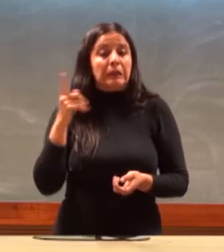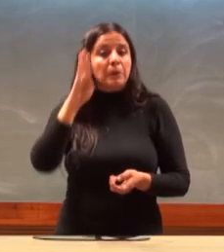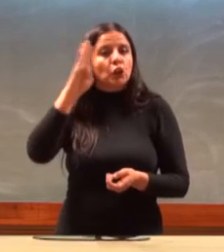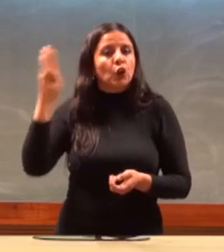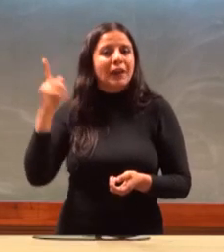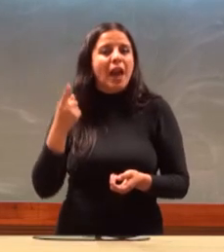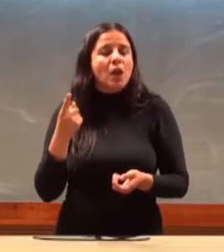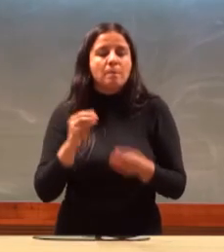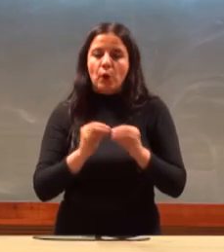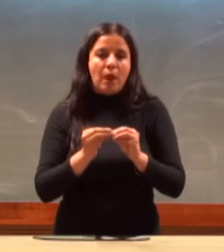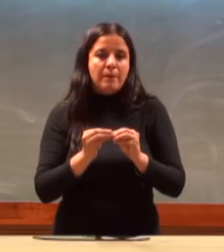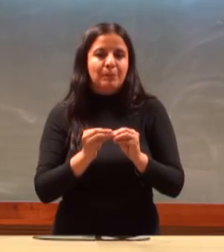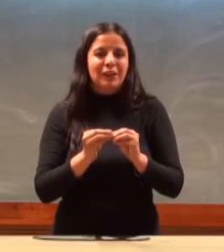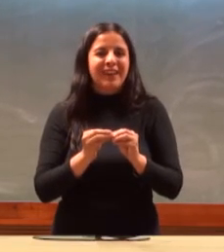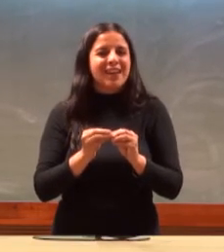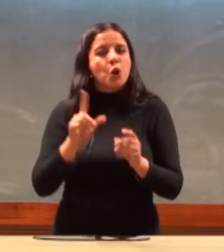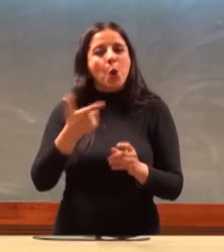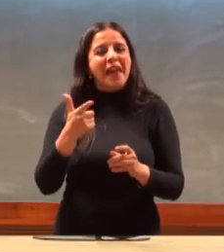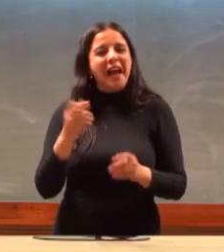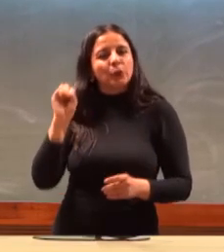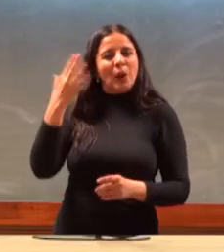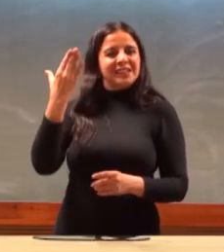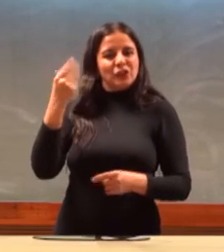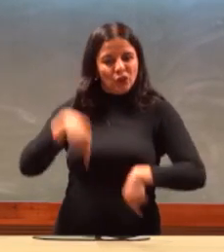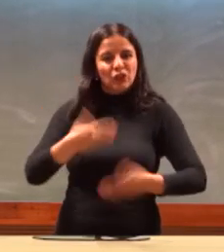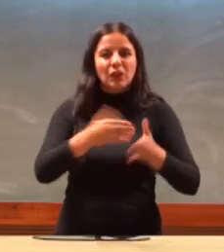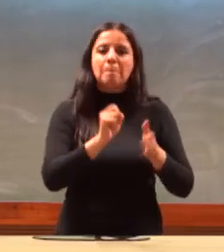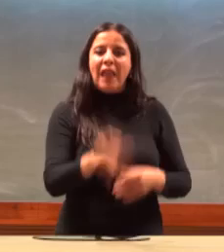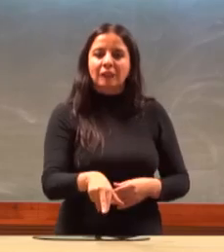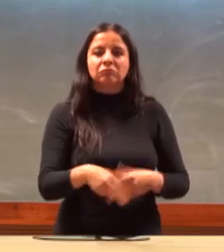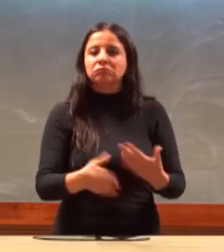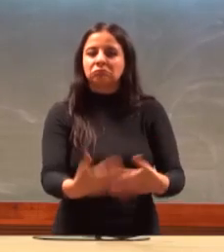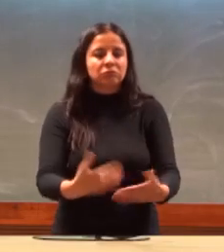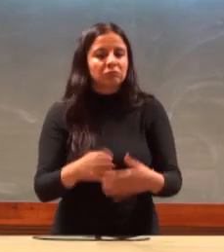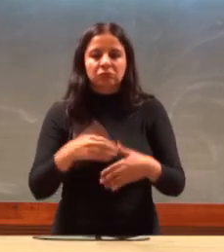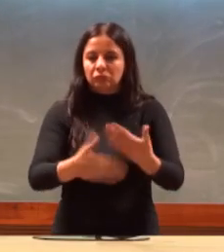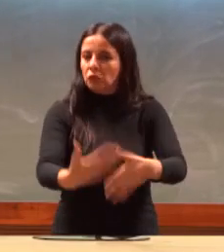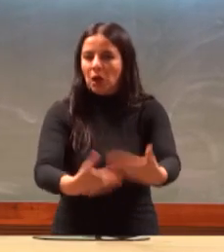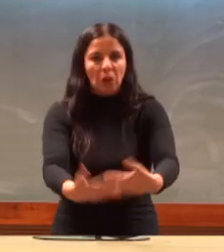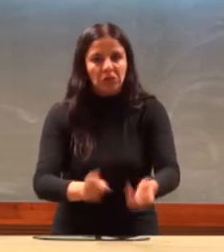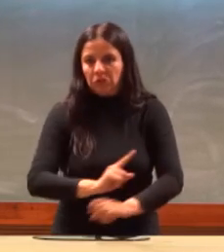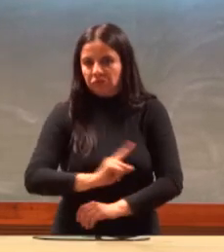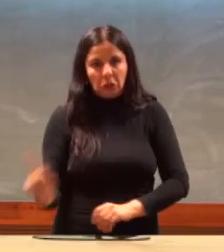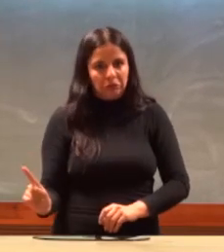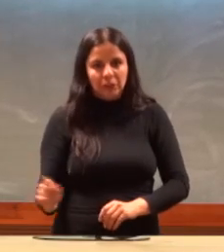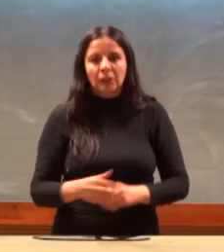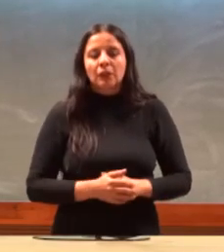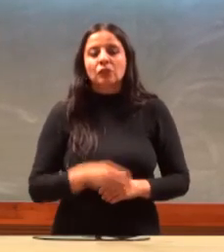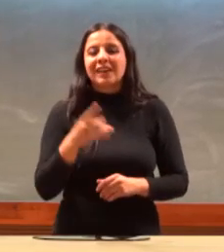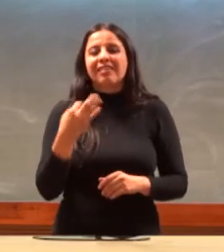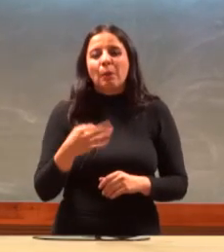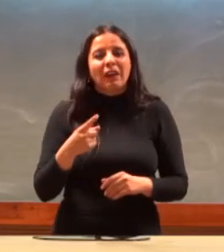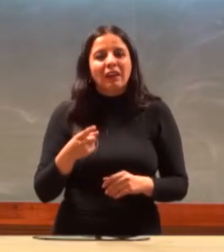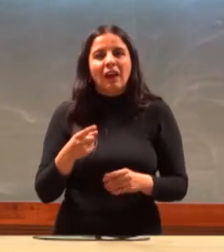de estudios los avances tecnológicos y las formas de trabajo hacen que esté totalmente desactualizada la formación que reciben los chicos y tienen que ir afuera a